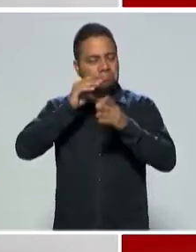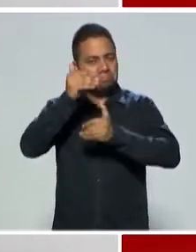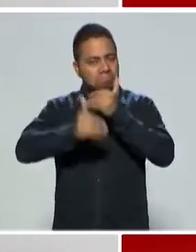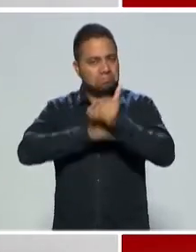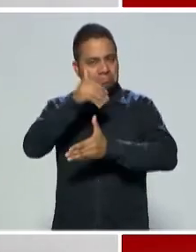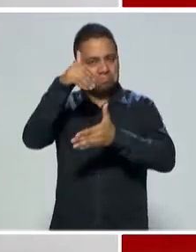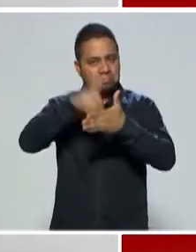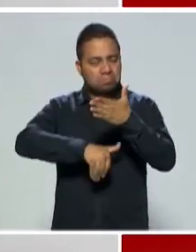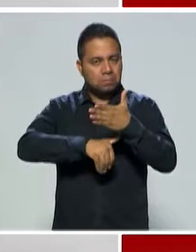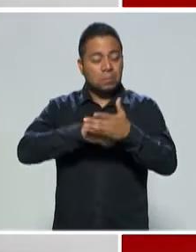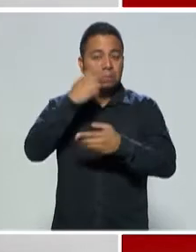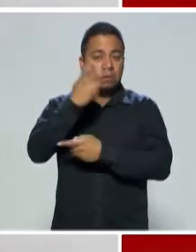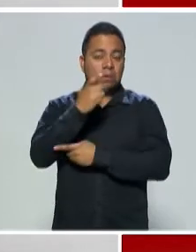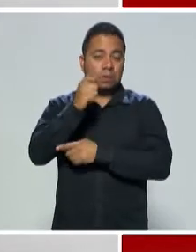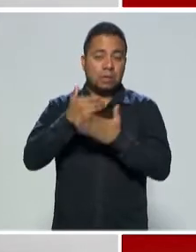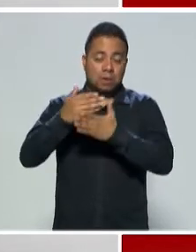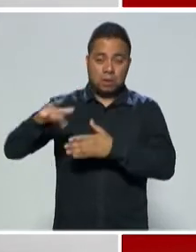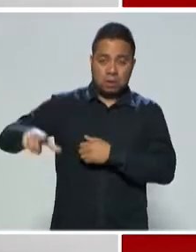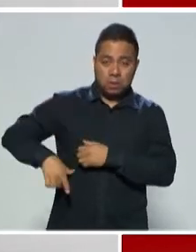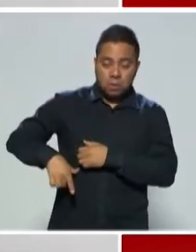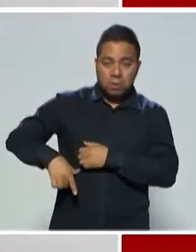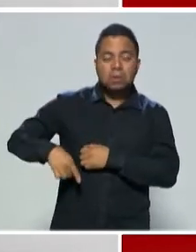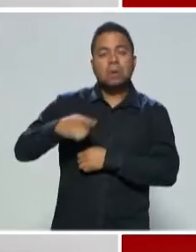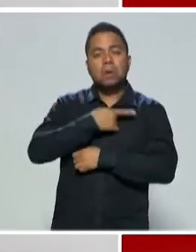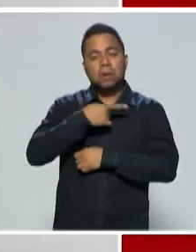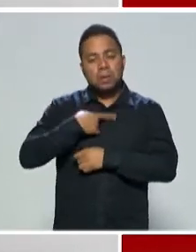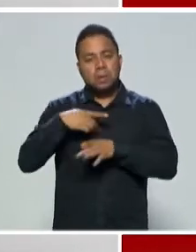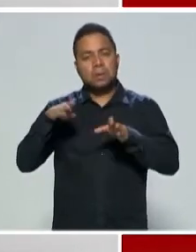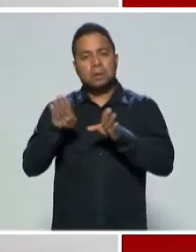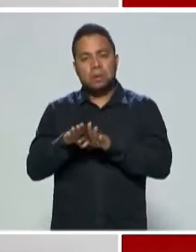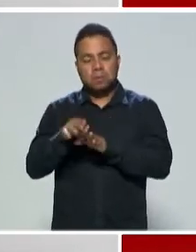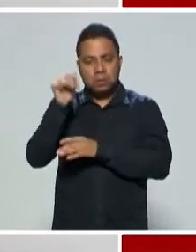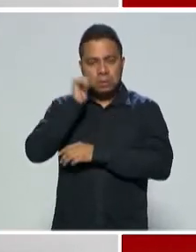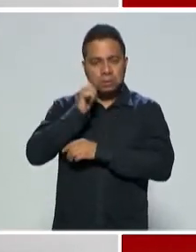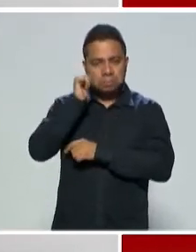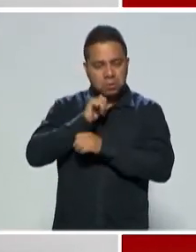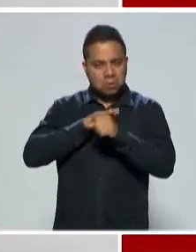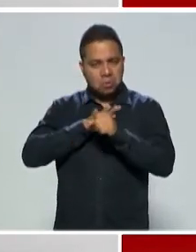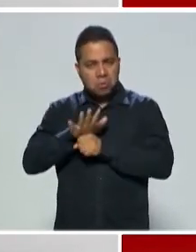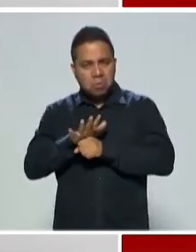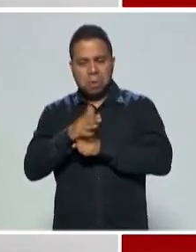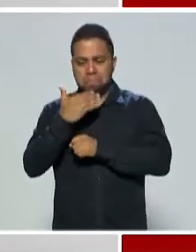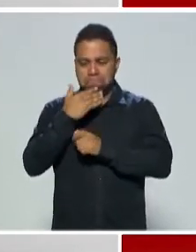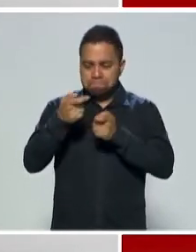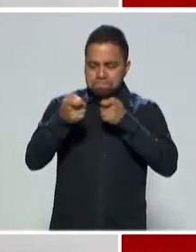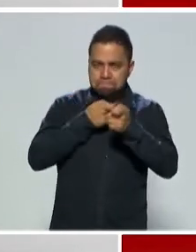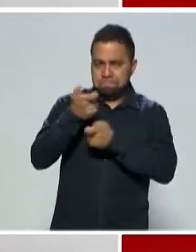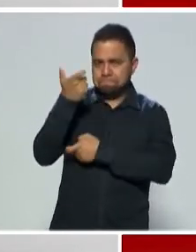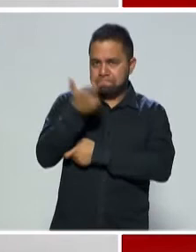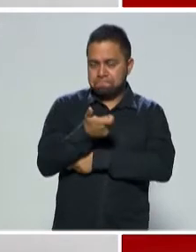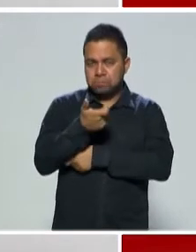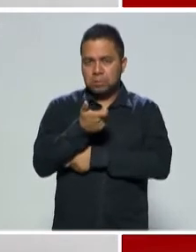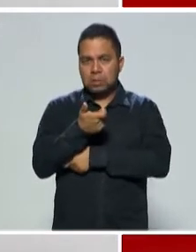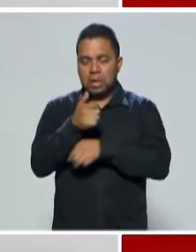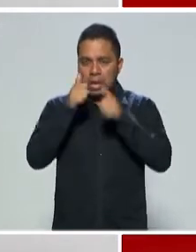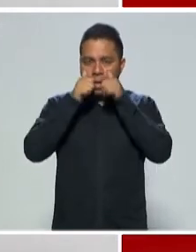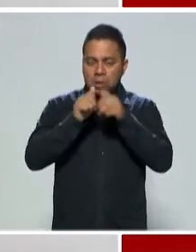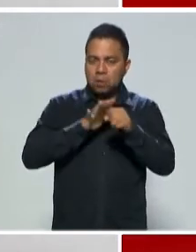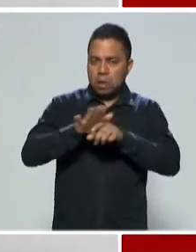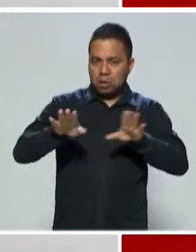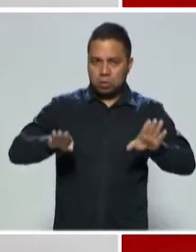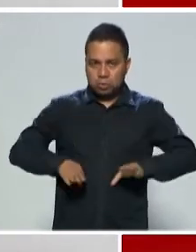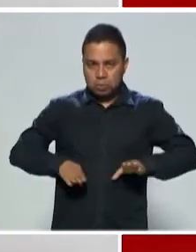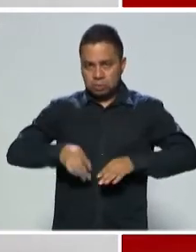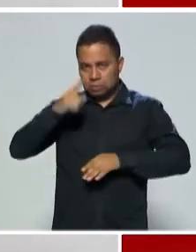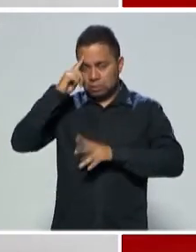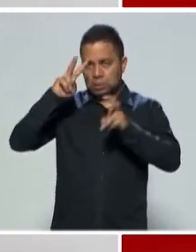por lo cual el gobierno deberá manejar de manera prudente la política monetaria tomando en cuenta las condiciones